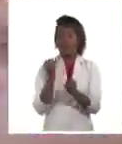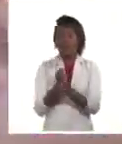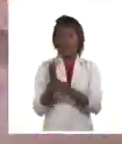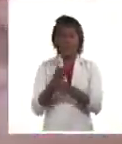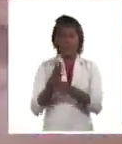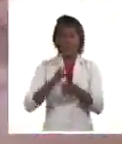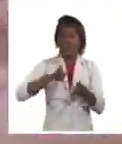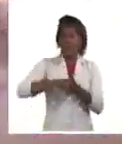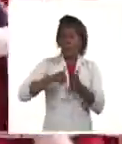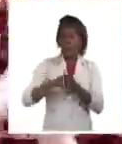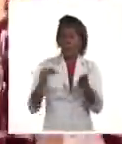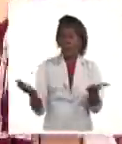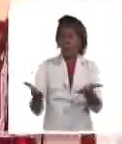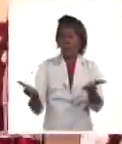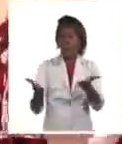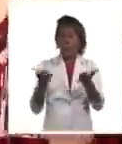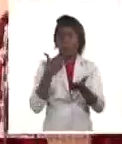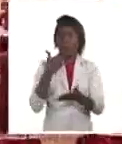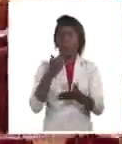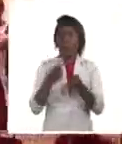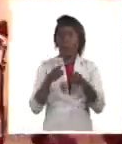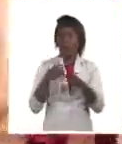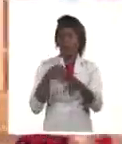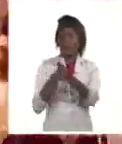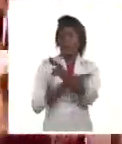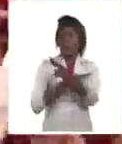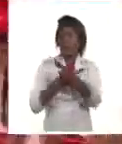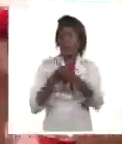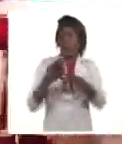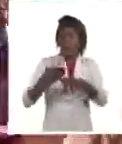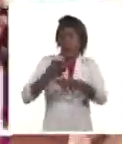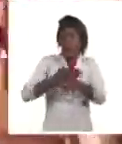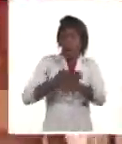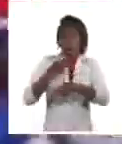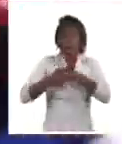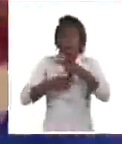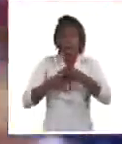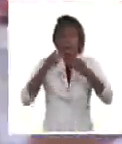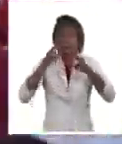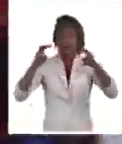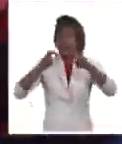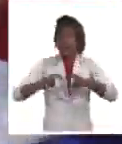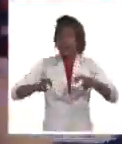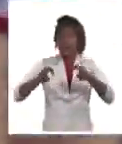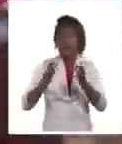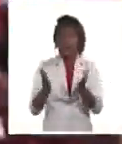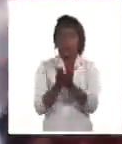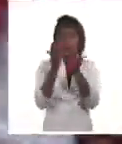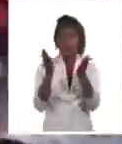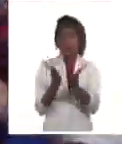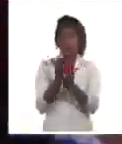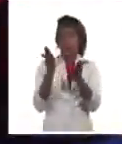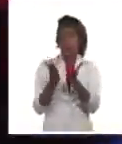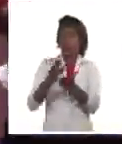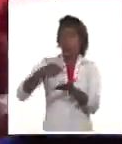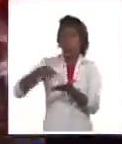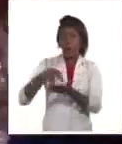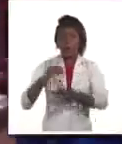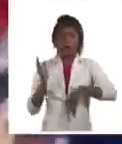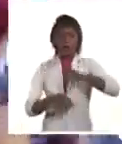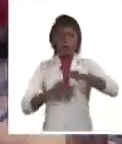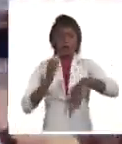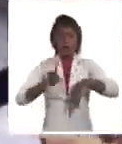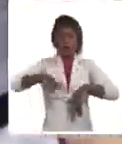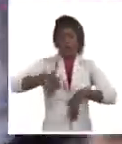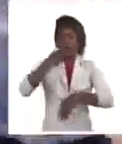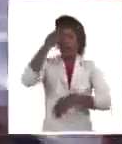culturales. Con una amplia obra tienen su haber investigaciones folclóricas y distinciones, entre ellas por la cultura nacional, la